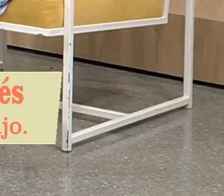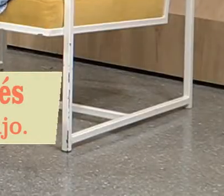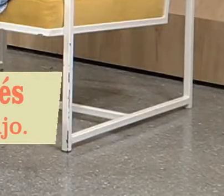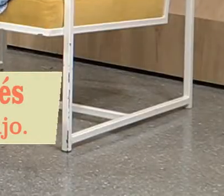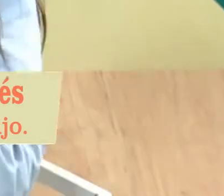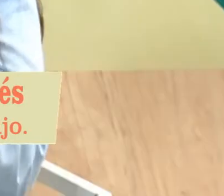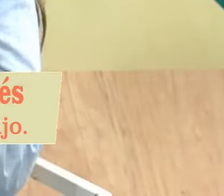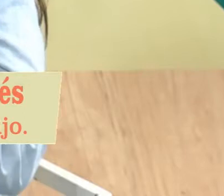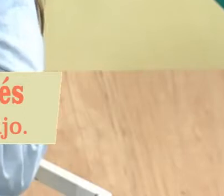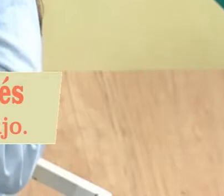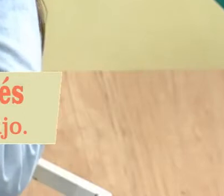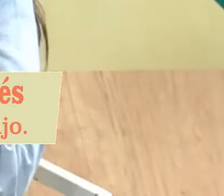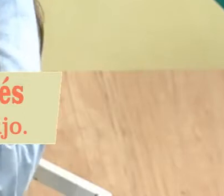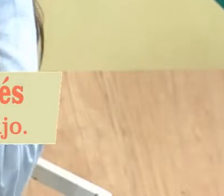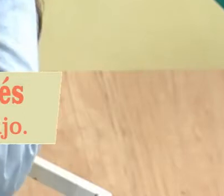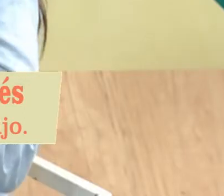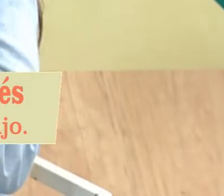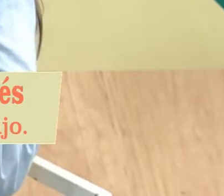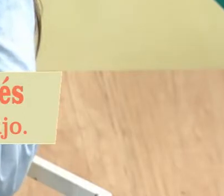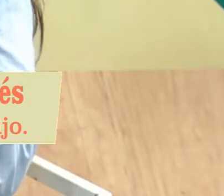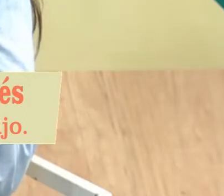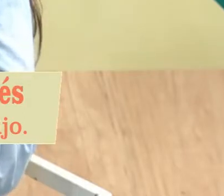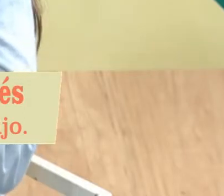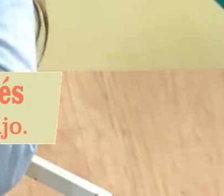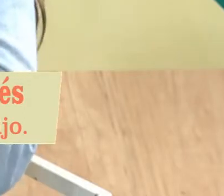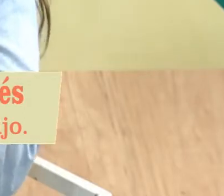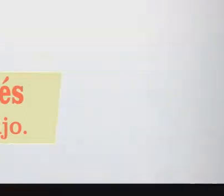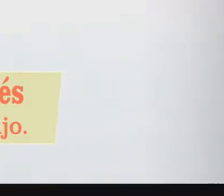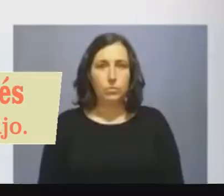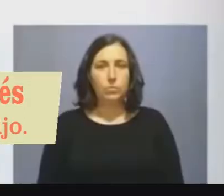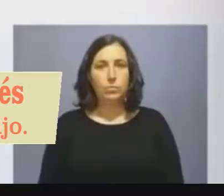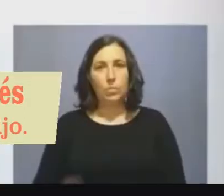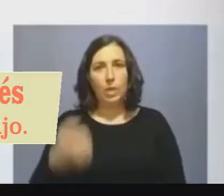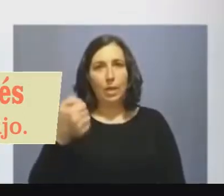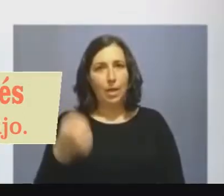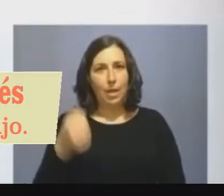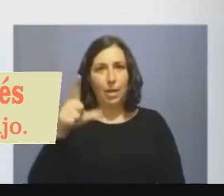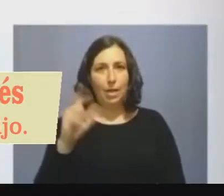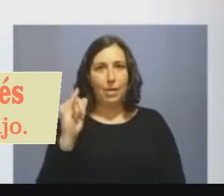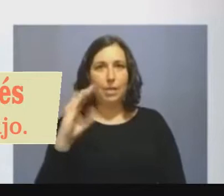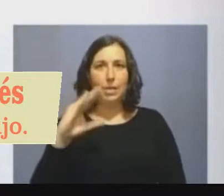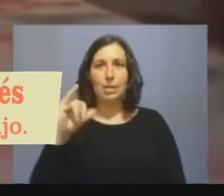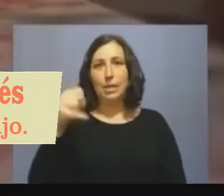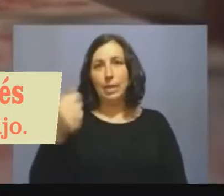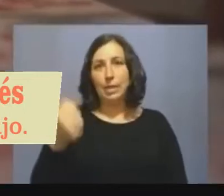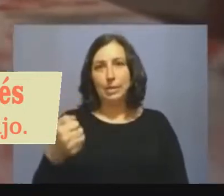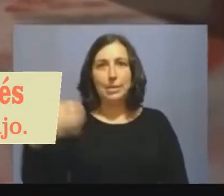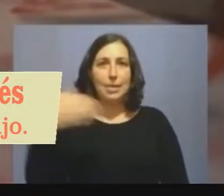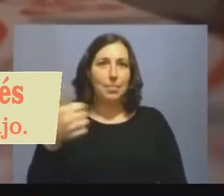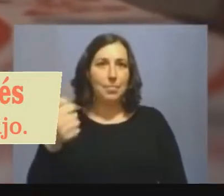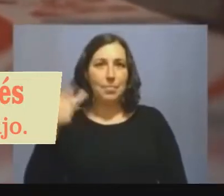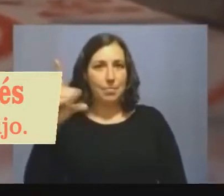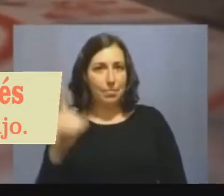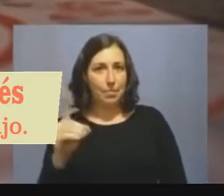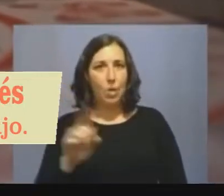trabajamos siempre coordinadas con el equipo este no con la subdirectora técnica la directora de la unidad 9 que eso también es muy